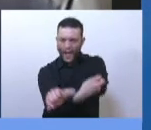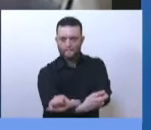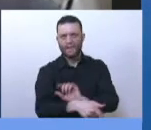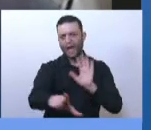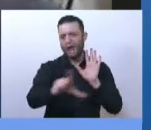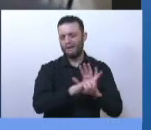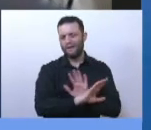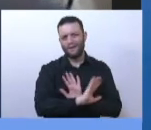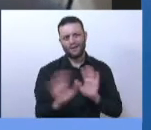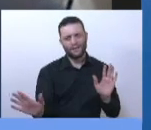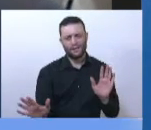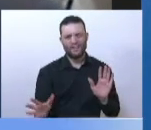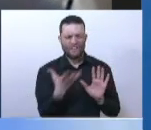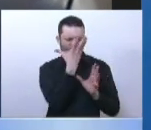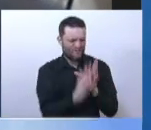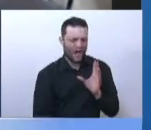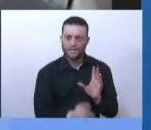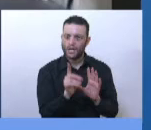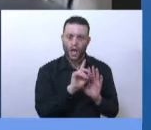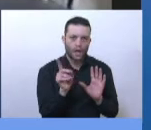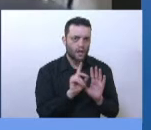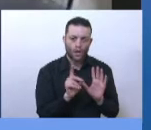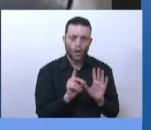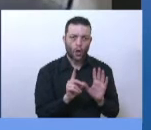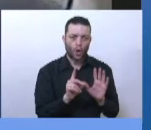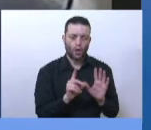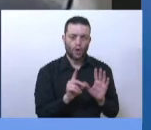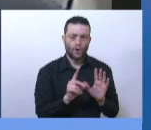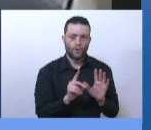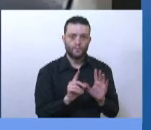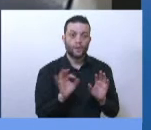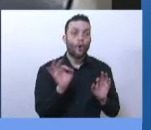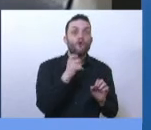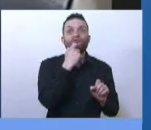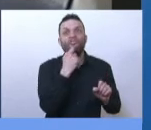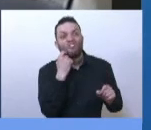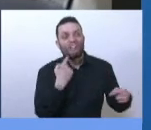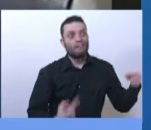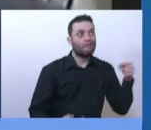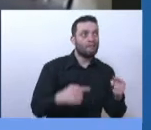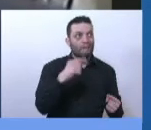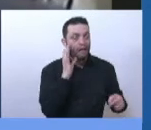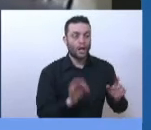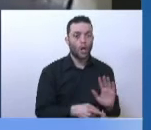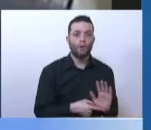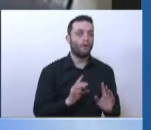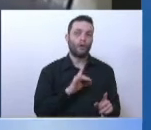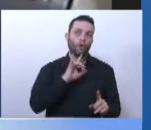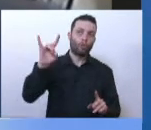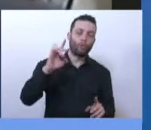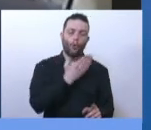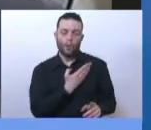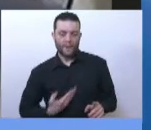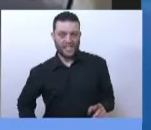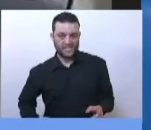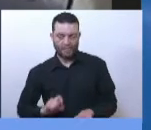ley, o para acercar posiciones diferentes, como se expresó en la comisión cuando se trató este